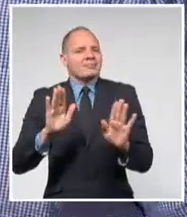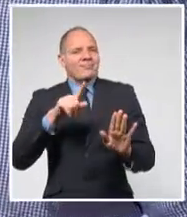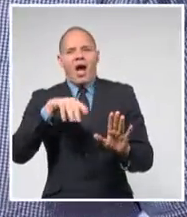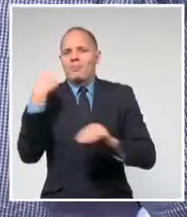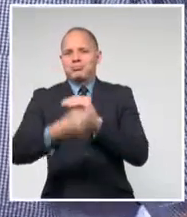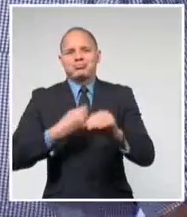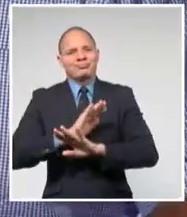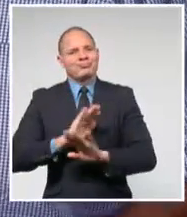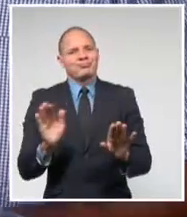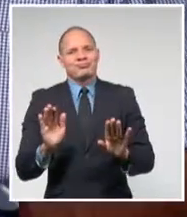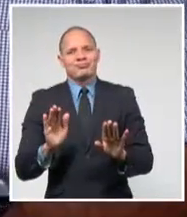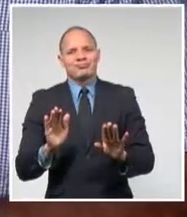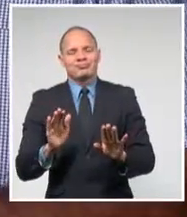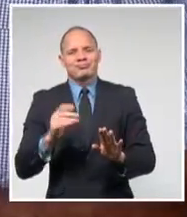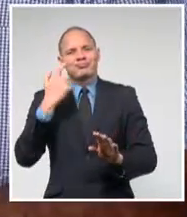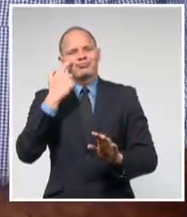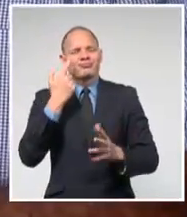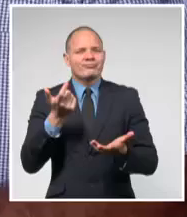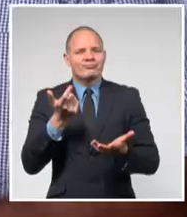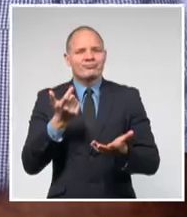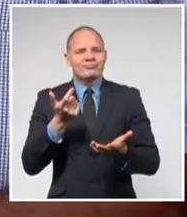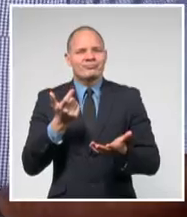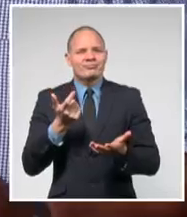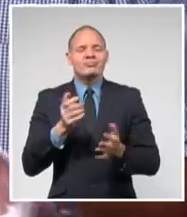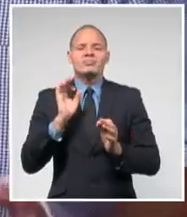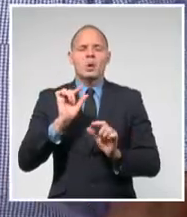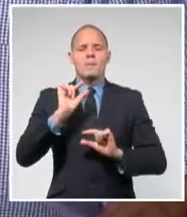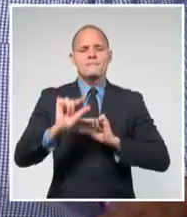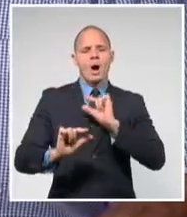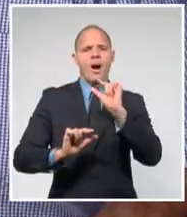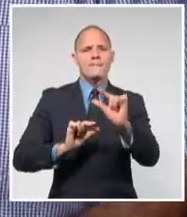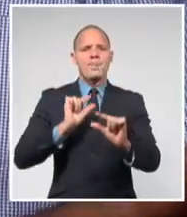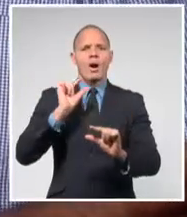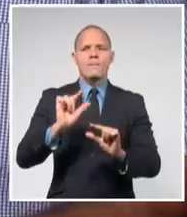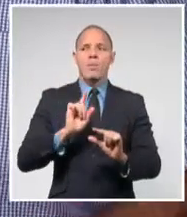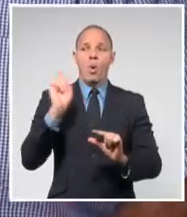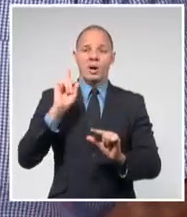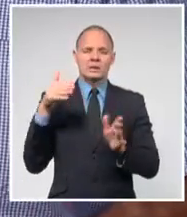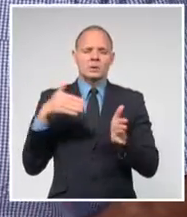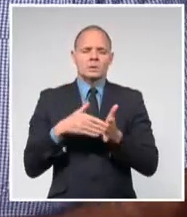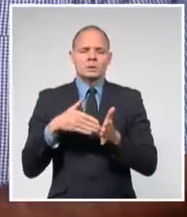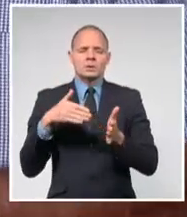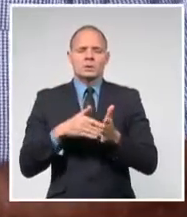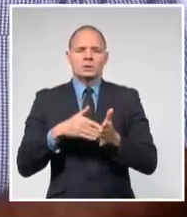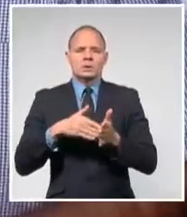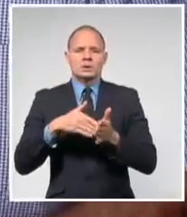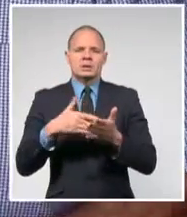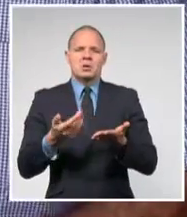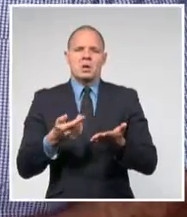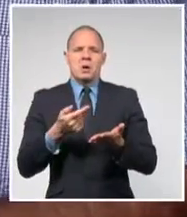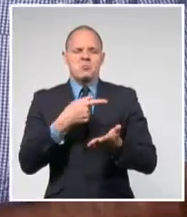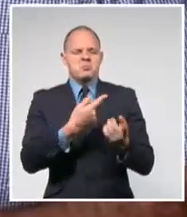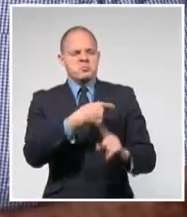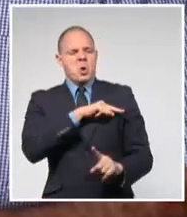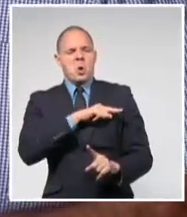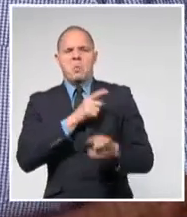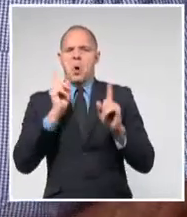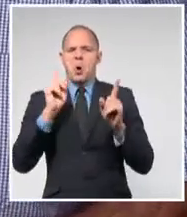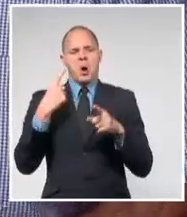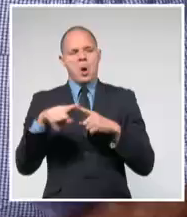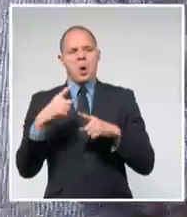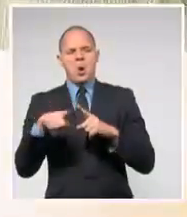Cuba, que comienzan a tomar también el campo del deporte como un escenario para ese enfrentamiento y para